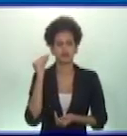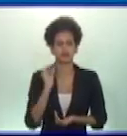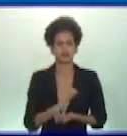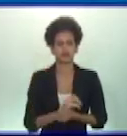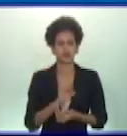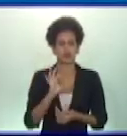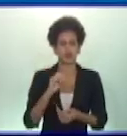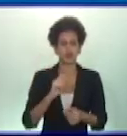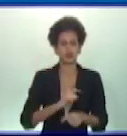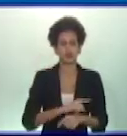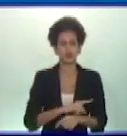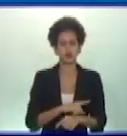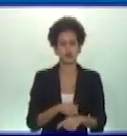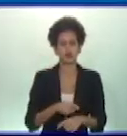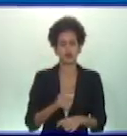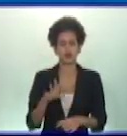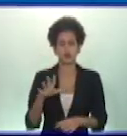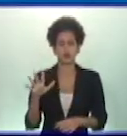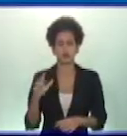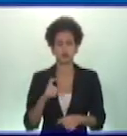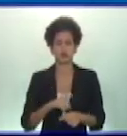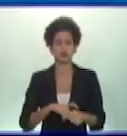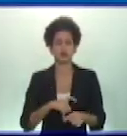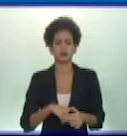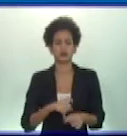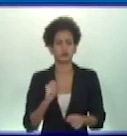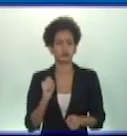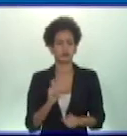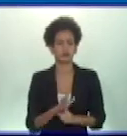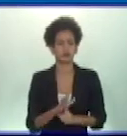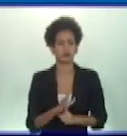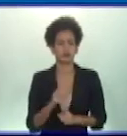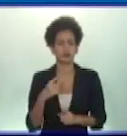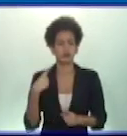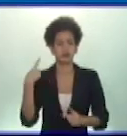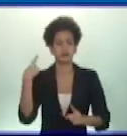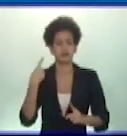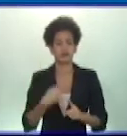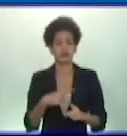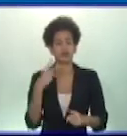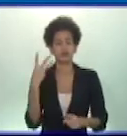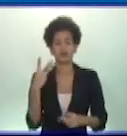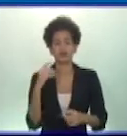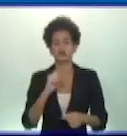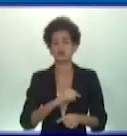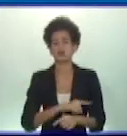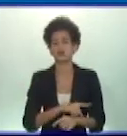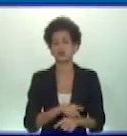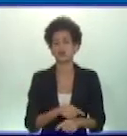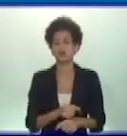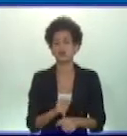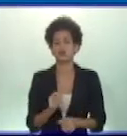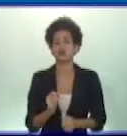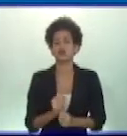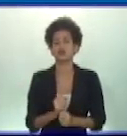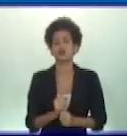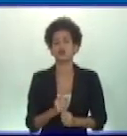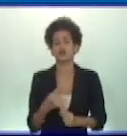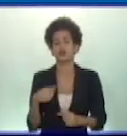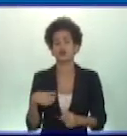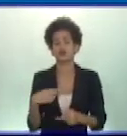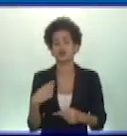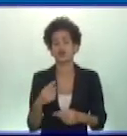horas 45 minutos lo que inició, más 3 horas, porque fue lo que duró realizando esta tarea. En este